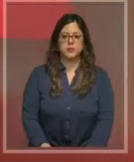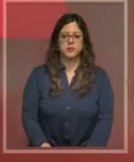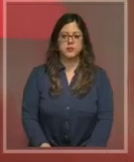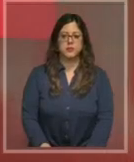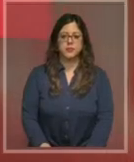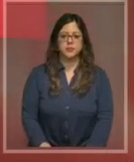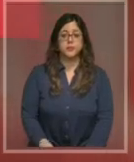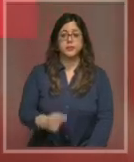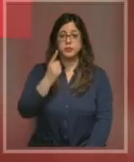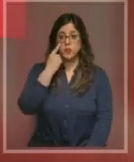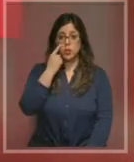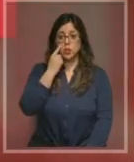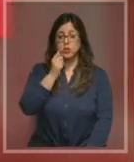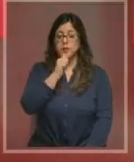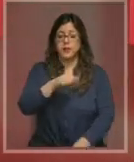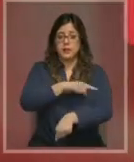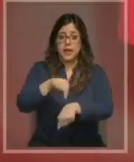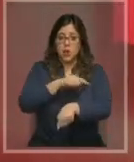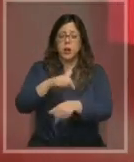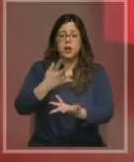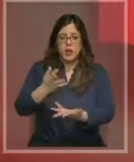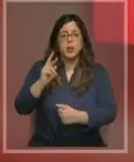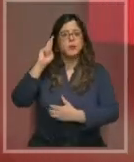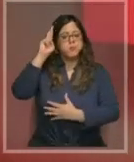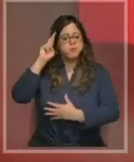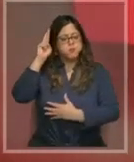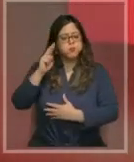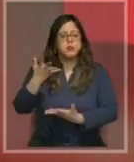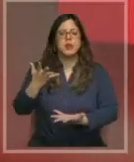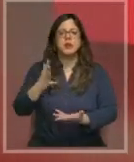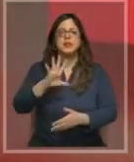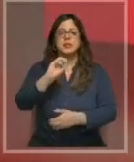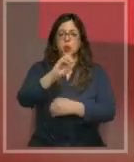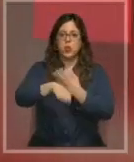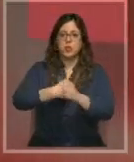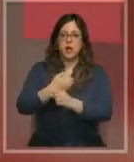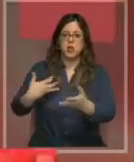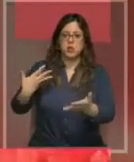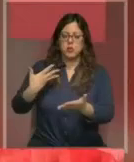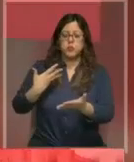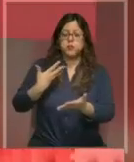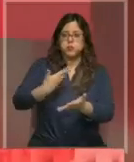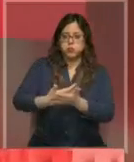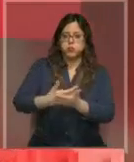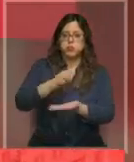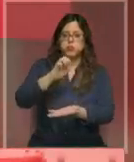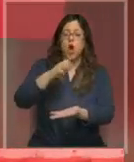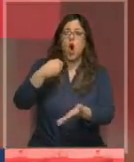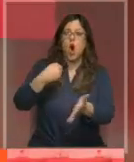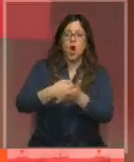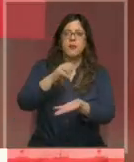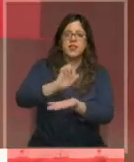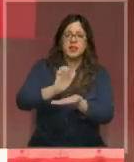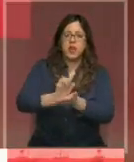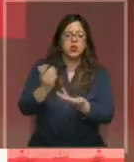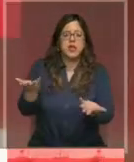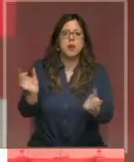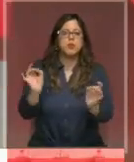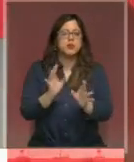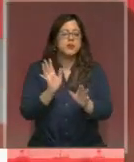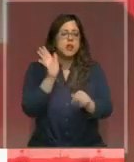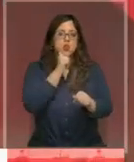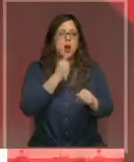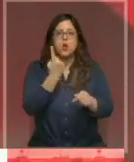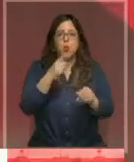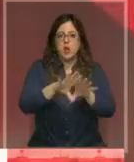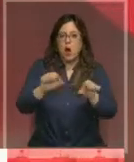solo horas, ¿no?, de conmemorarse los 50 años del golpe de Estado, es claro que ya no habrá un acuerdo político transversal como pretendía el presidente Boric. ¿Cómo